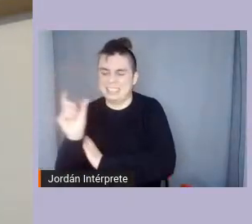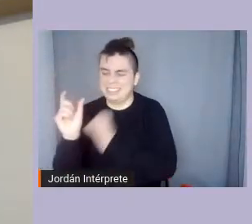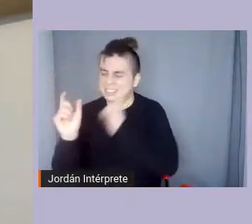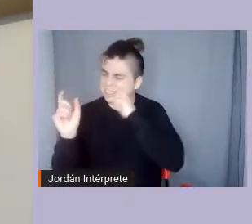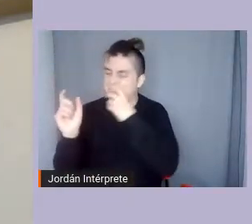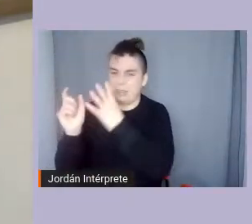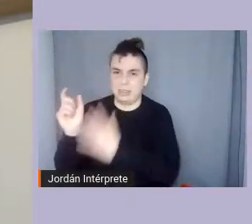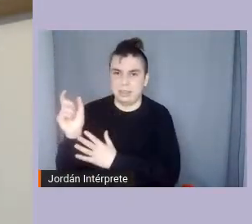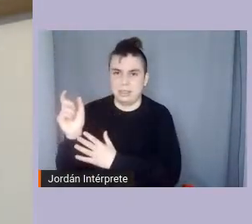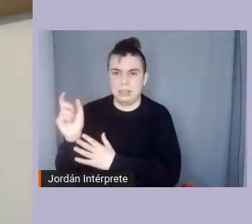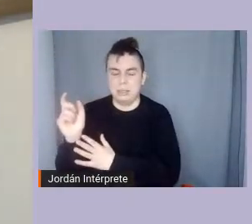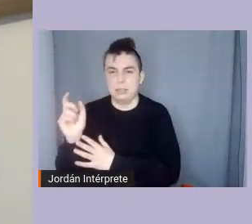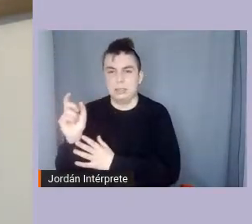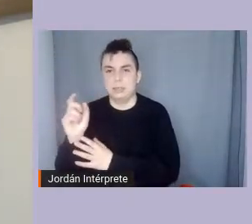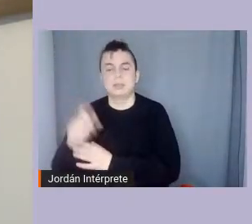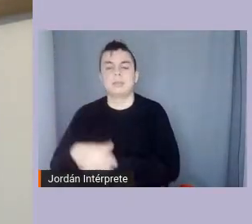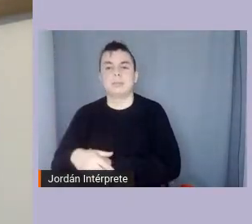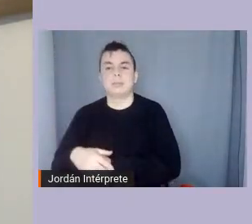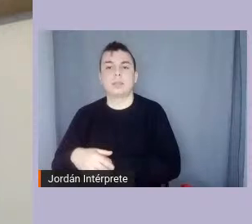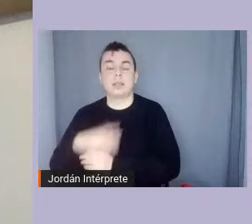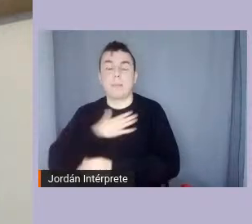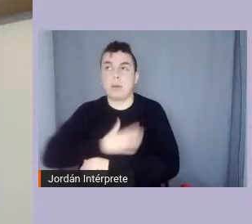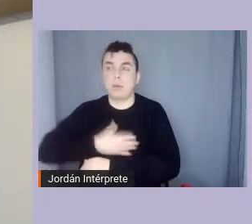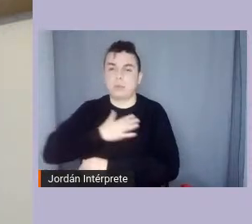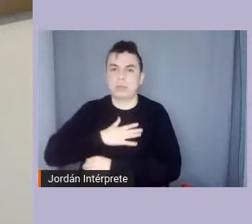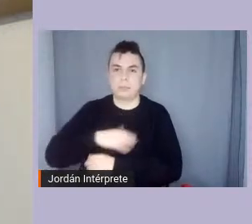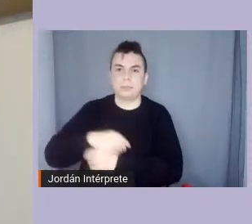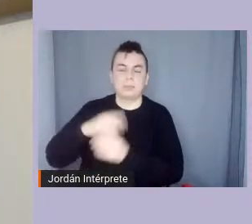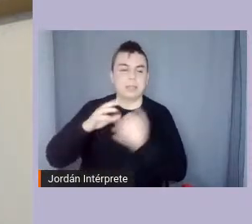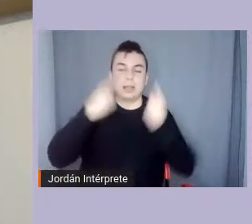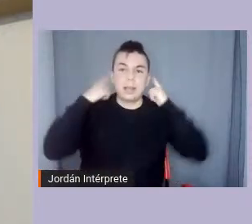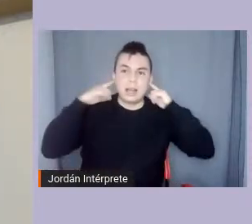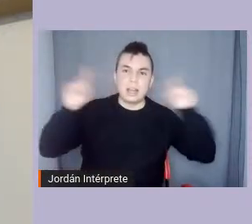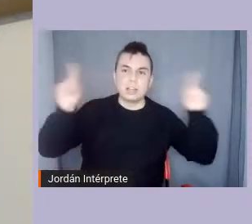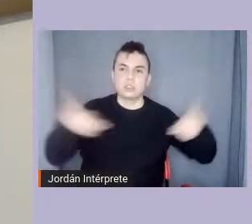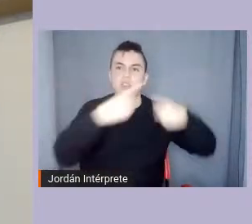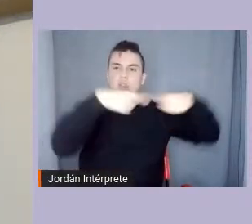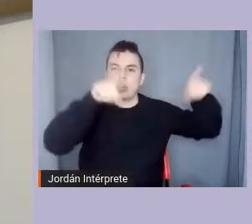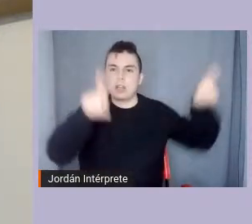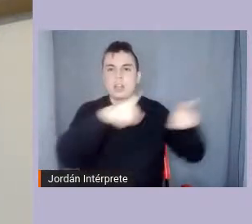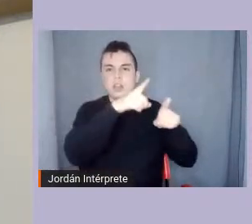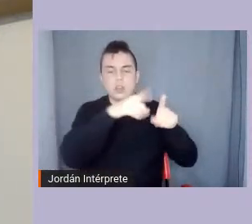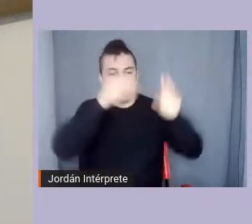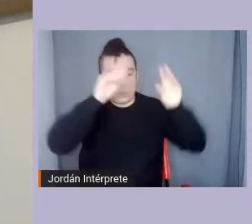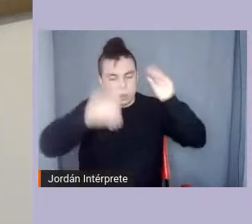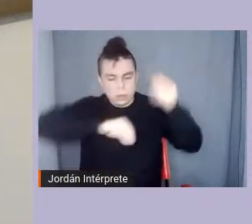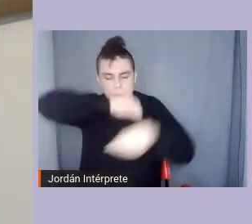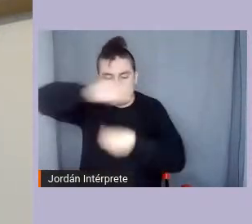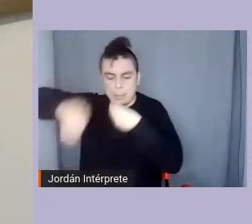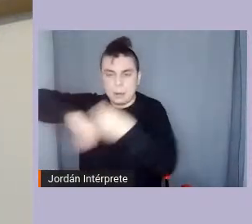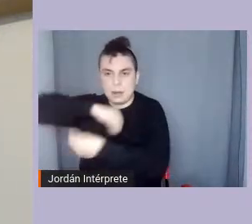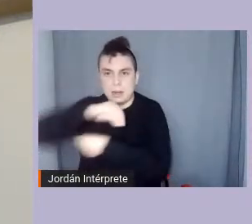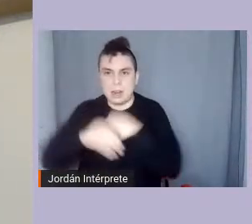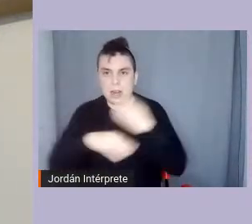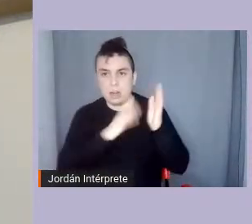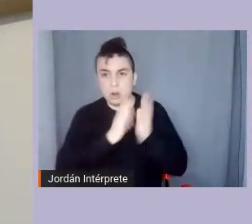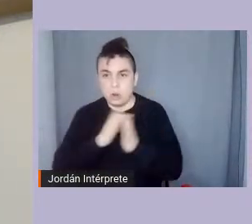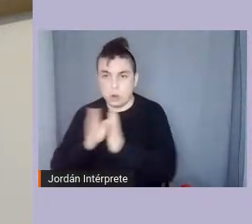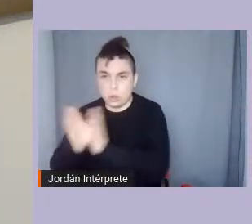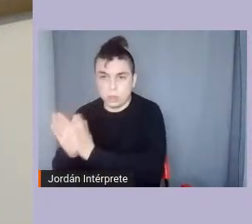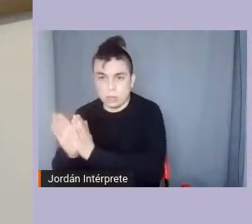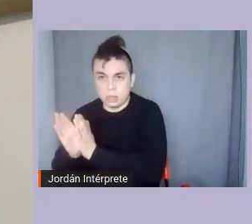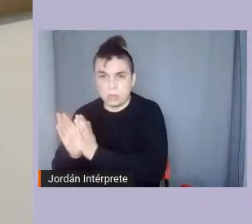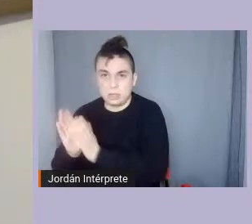Es el arte de combinar los sonidos humanamente organizados. Los humanos organizamos